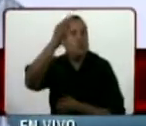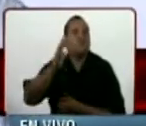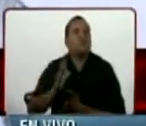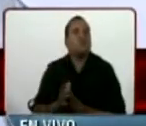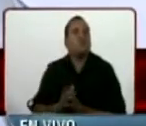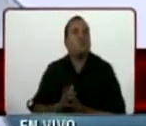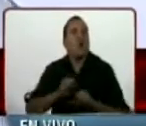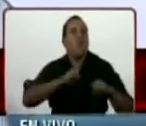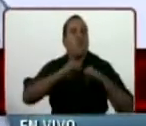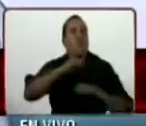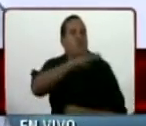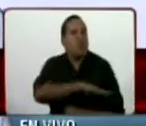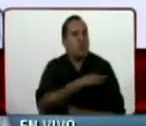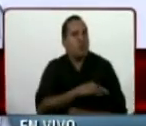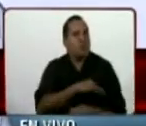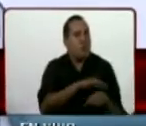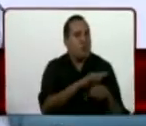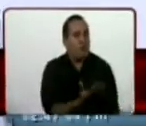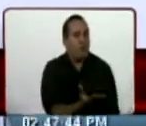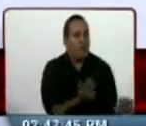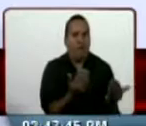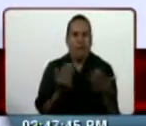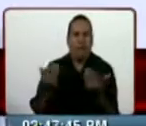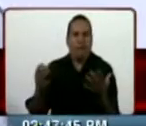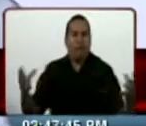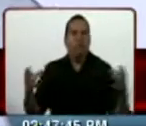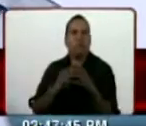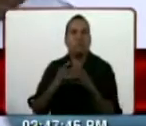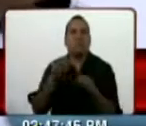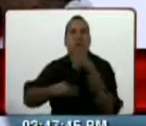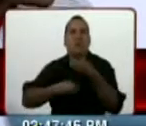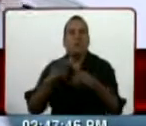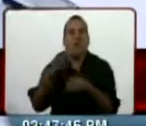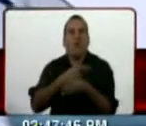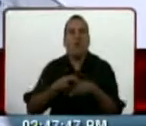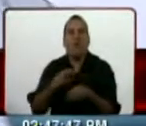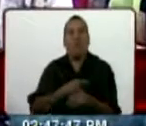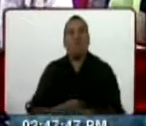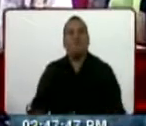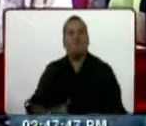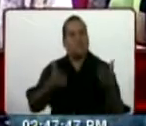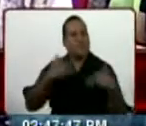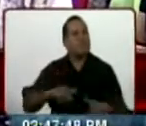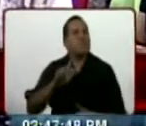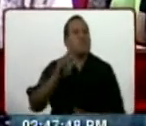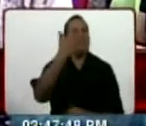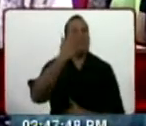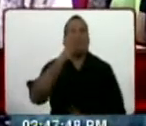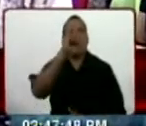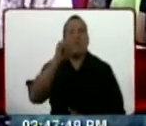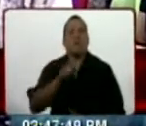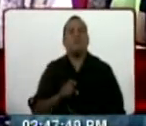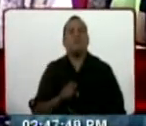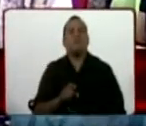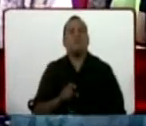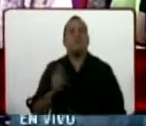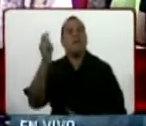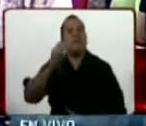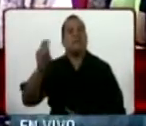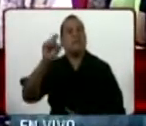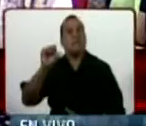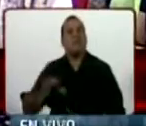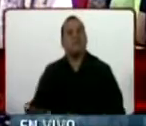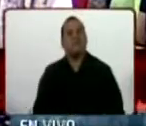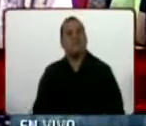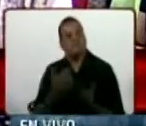de Movimientos Sociales, vamos a convocarlo para conformar gobierno. Tercera y última pregunta la formula Madeleine García de Telesur. Hola, ¿cómo